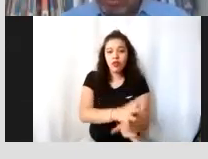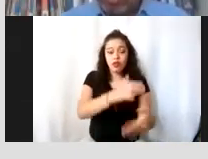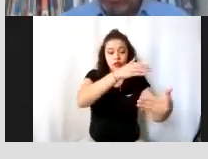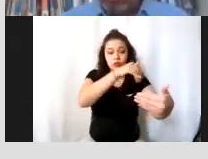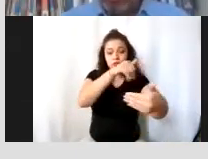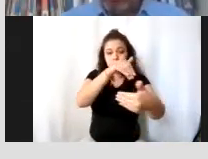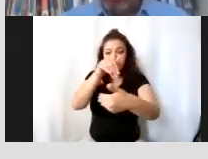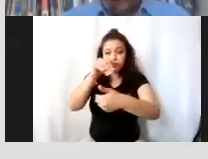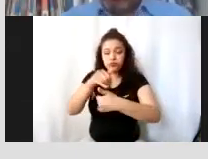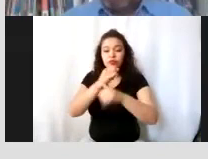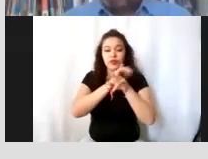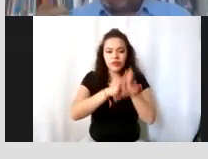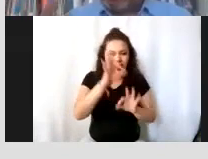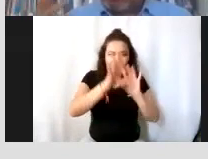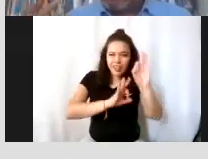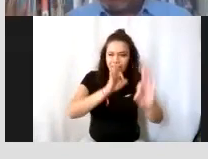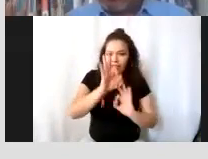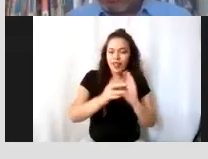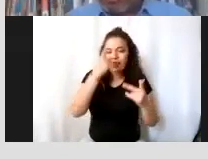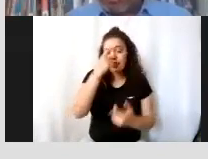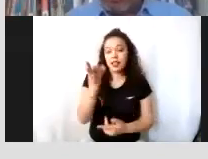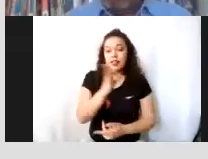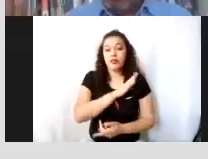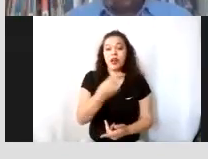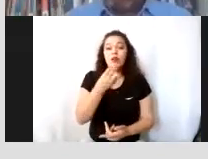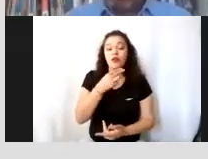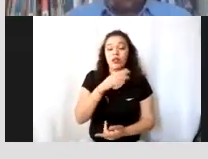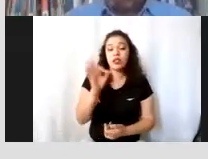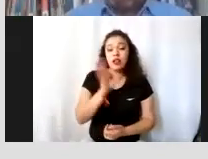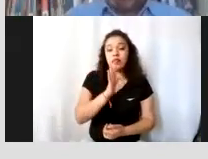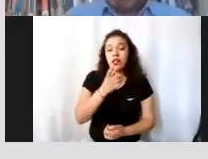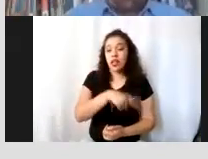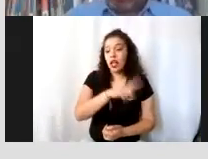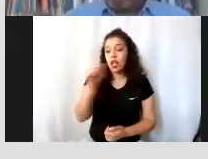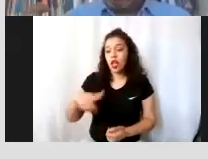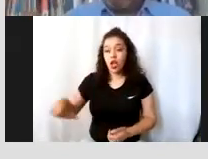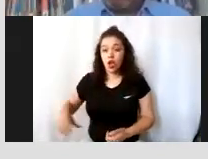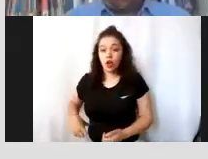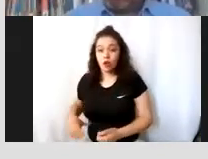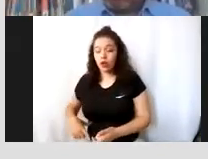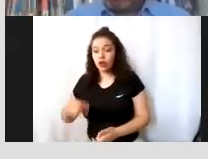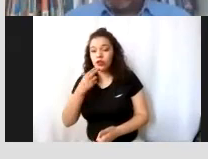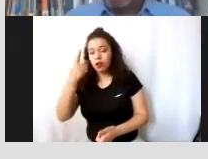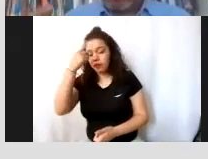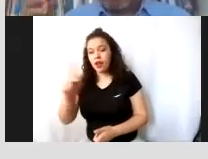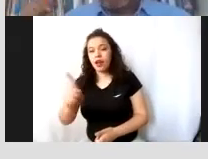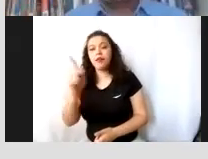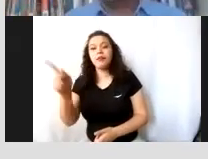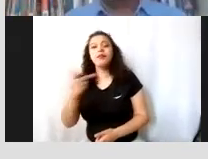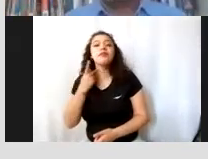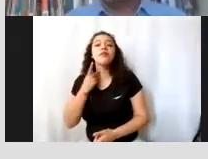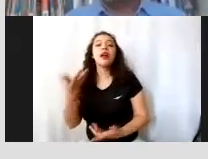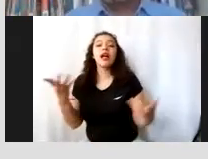dan tratamiento de información que podría ser utilizada por el gobierno para elaborar políticas públicas y para